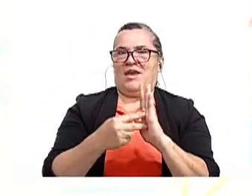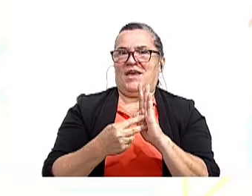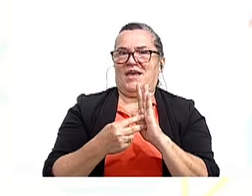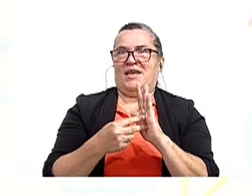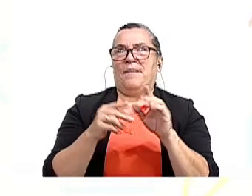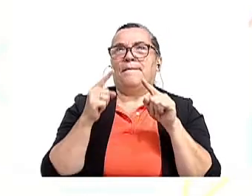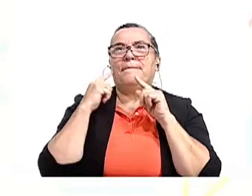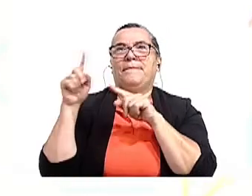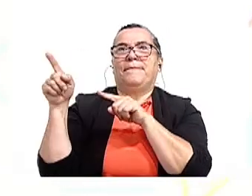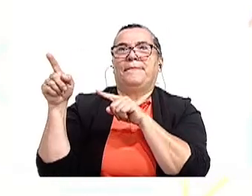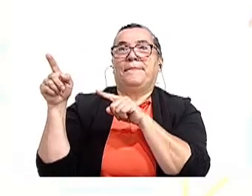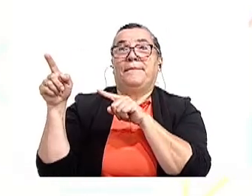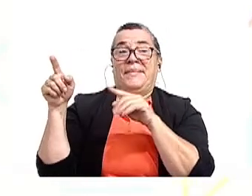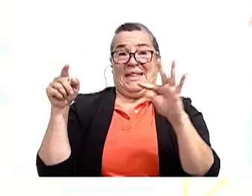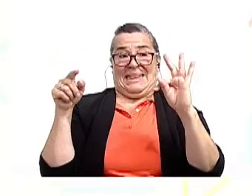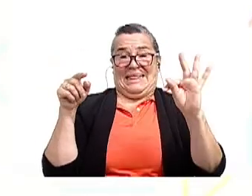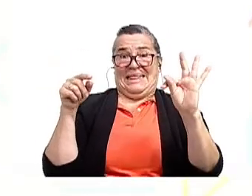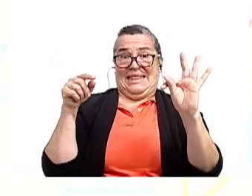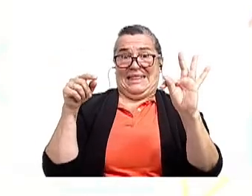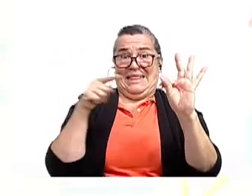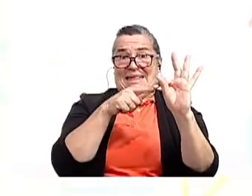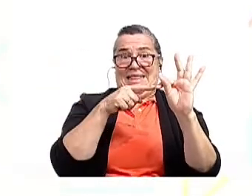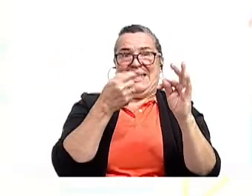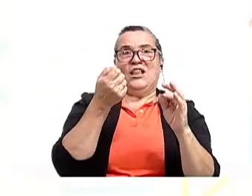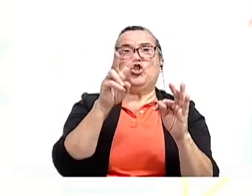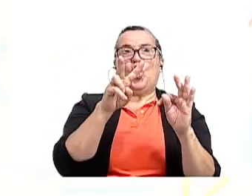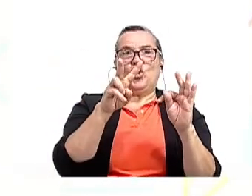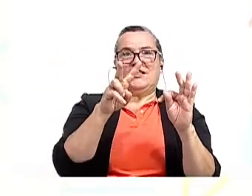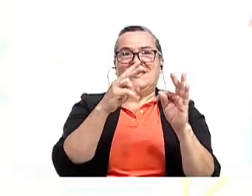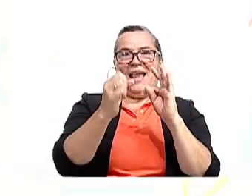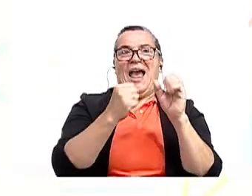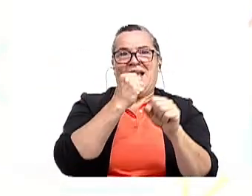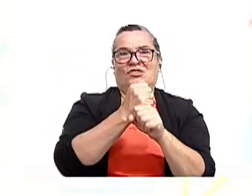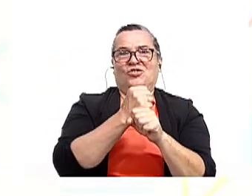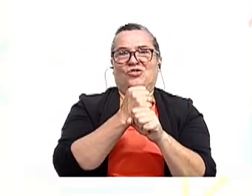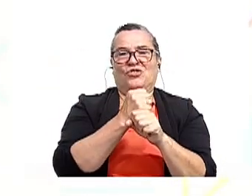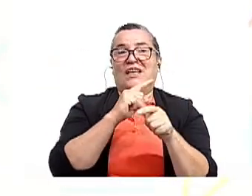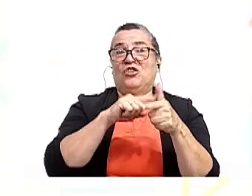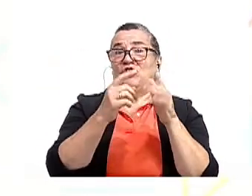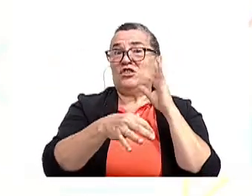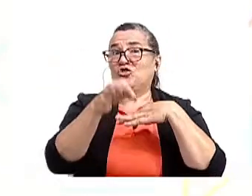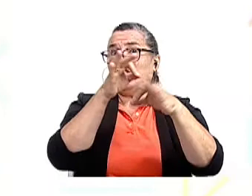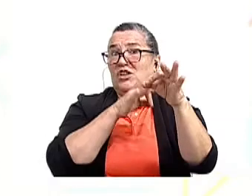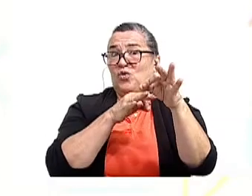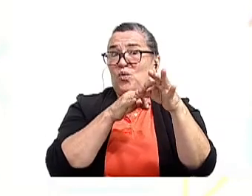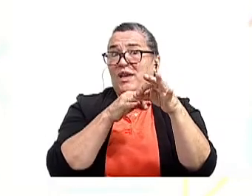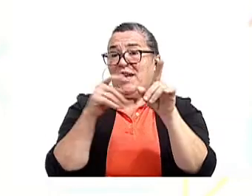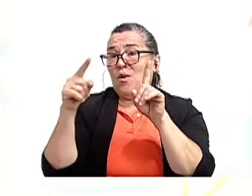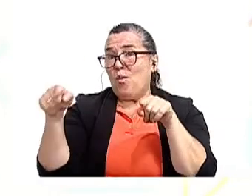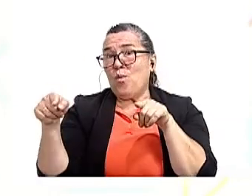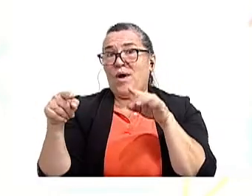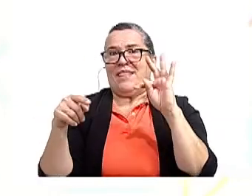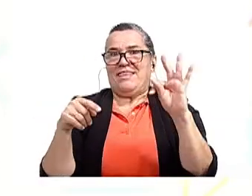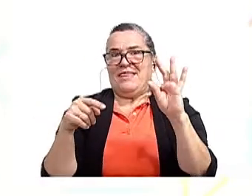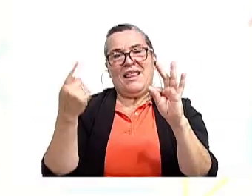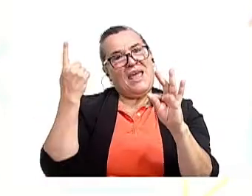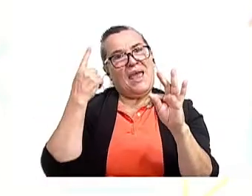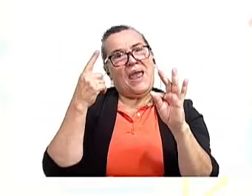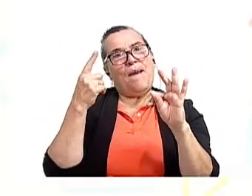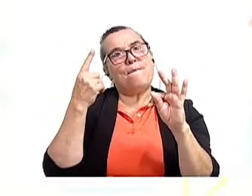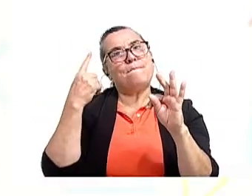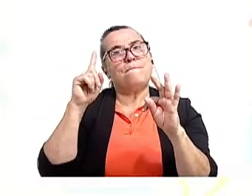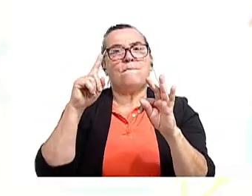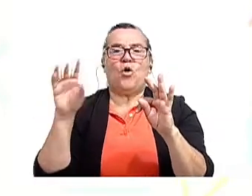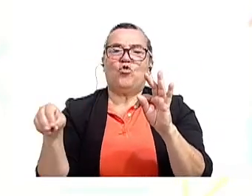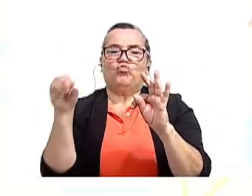12 años. Entonces, vamos a sustituir en el criterio de la función lineal t por 12 de la